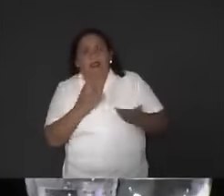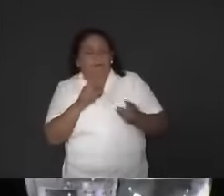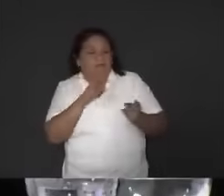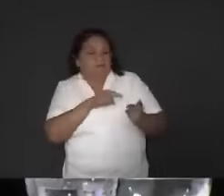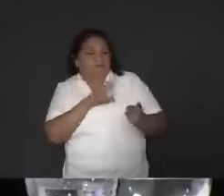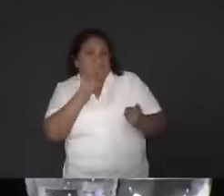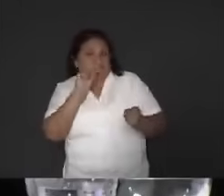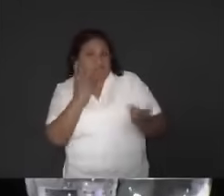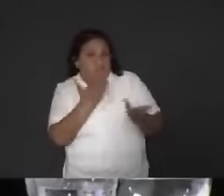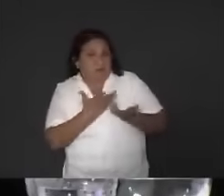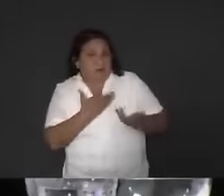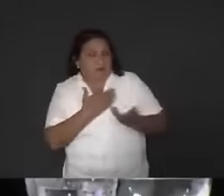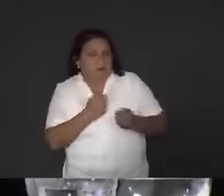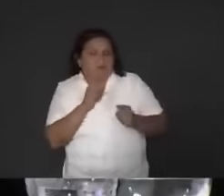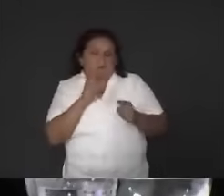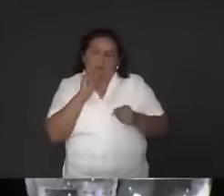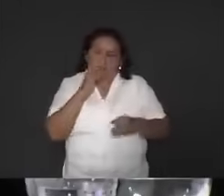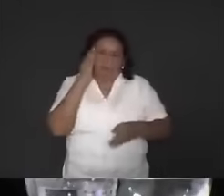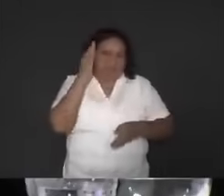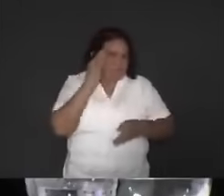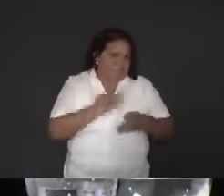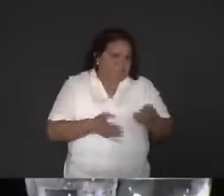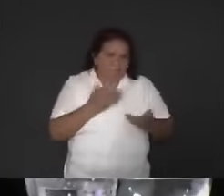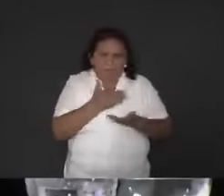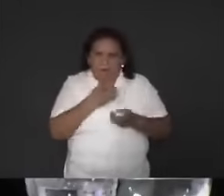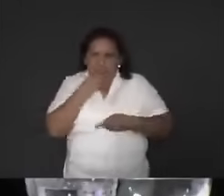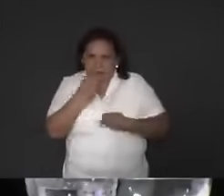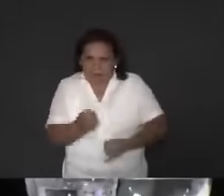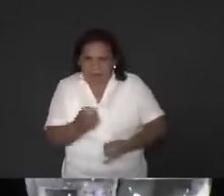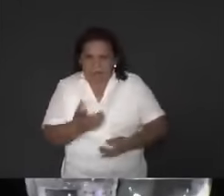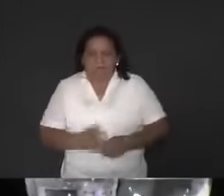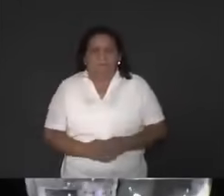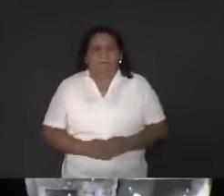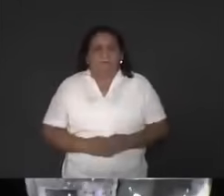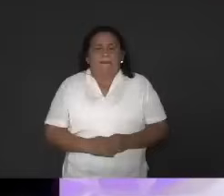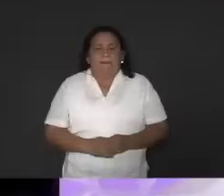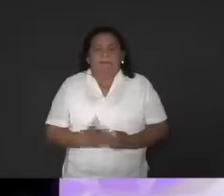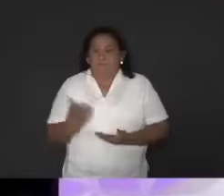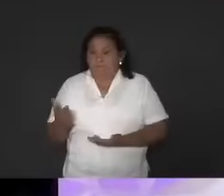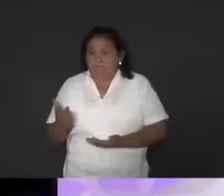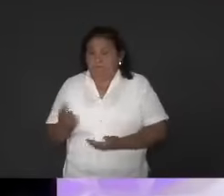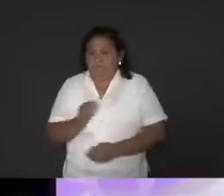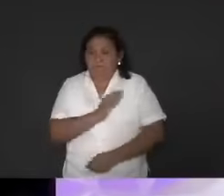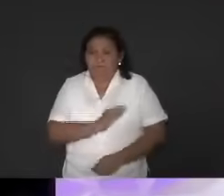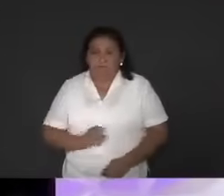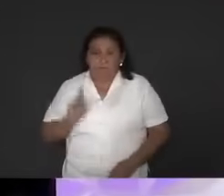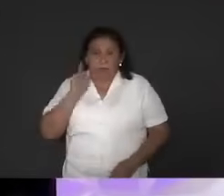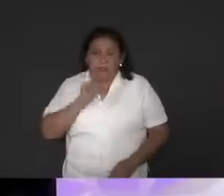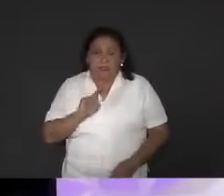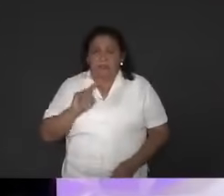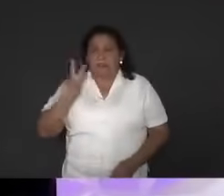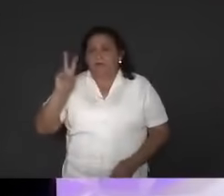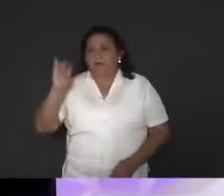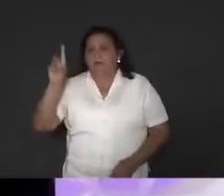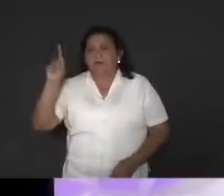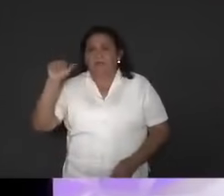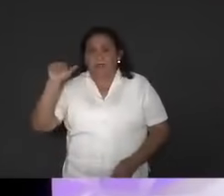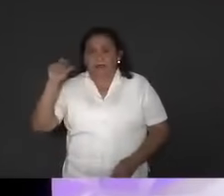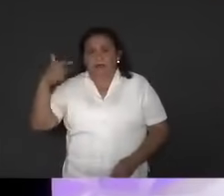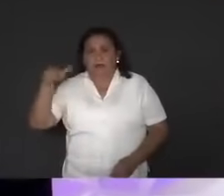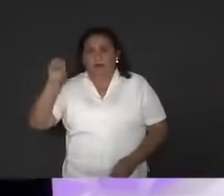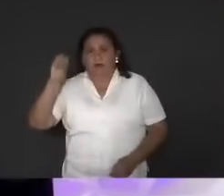hacen mientras la cabeza no lo ordine. Gracias. Es el momento de dar la palabra a la candidata Vida Gómez Herrera. Adelante,